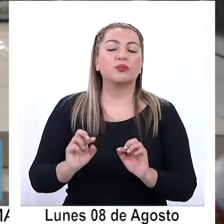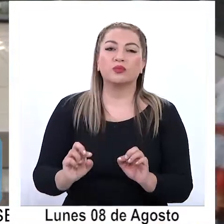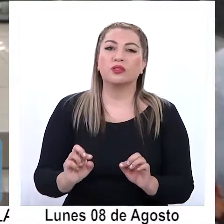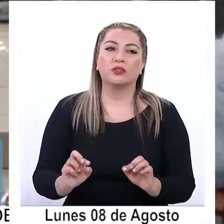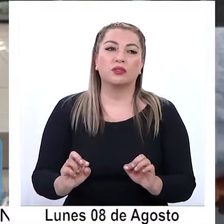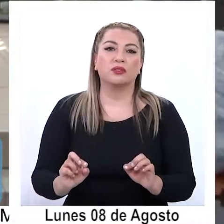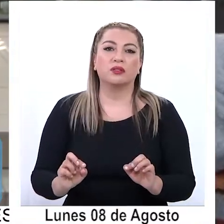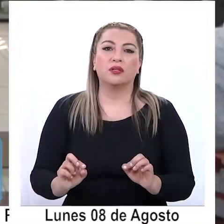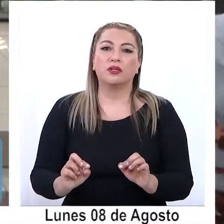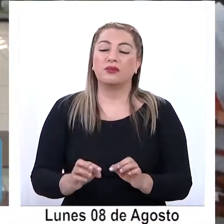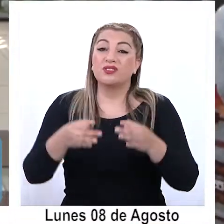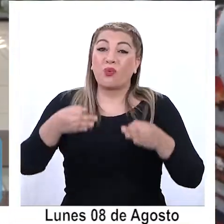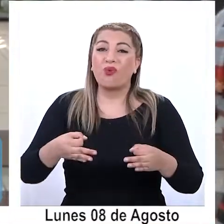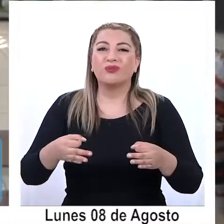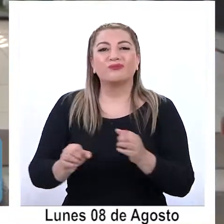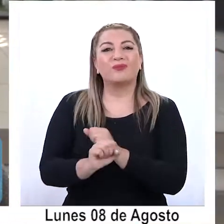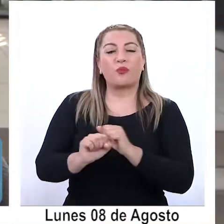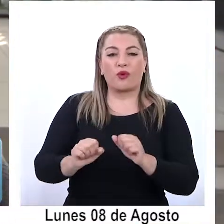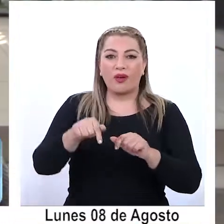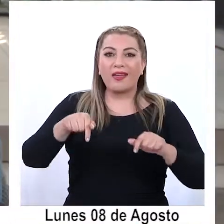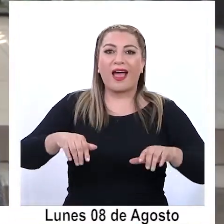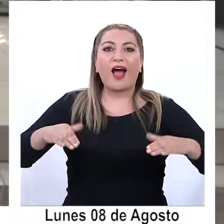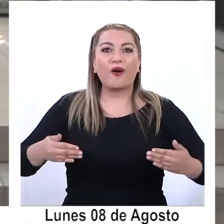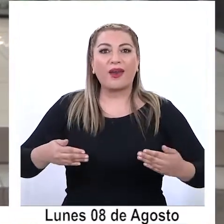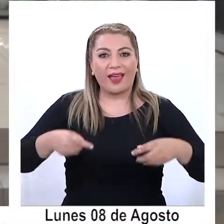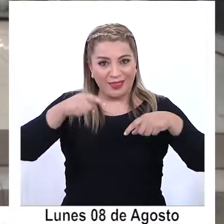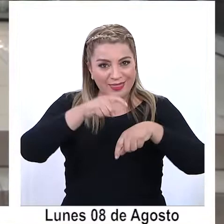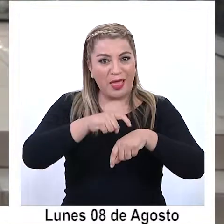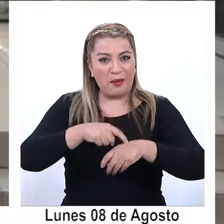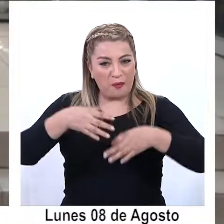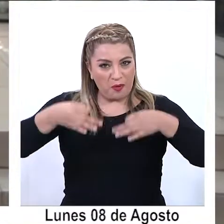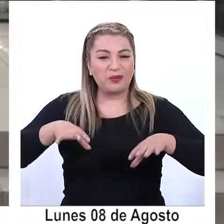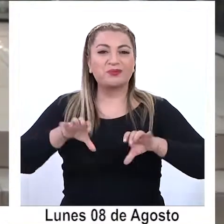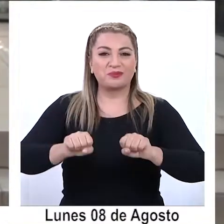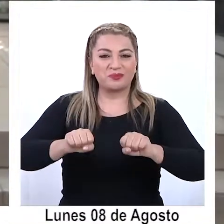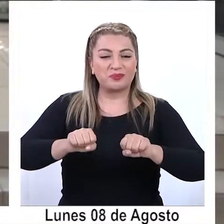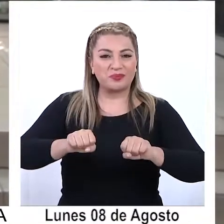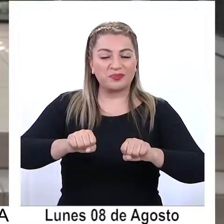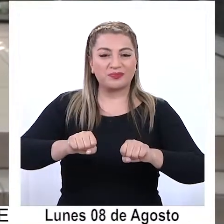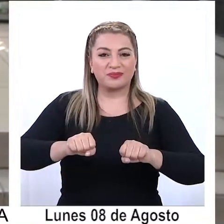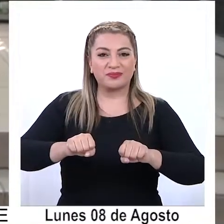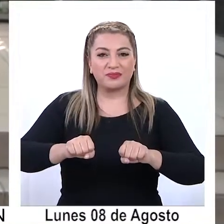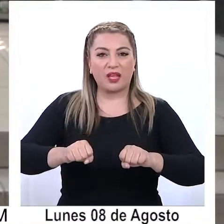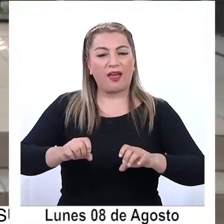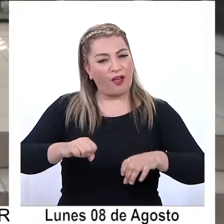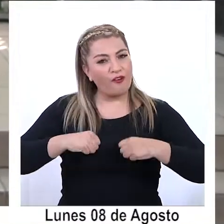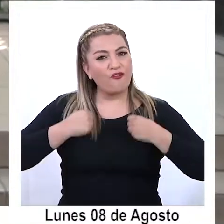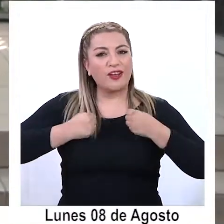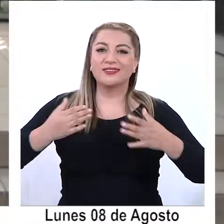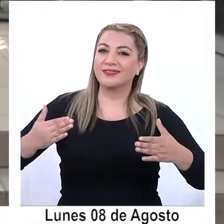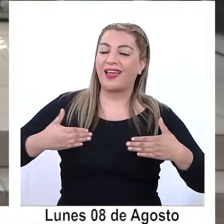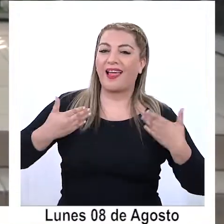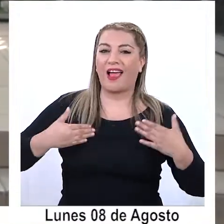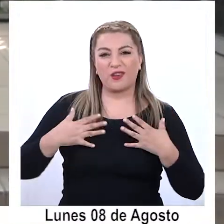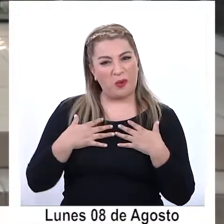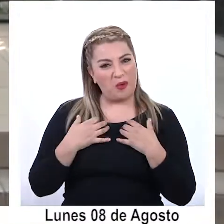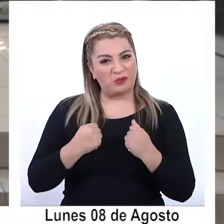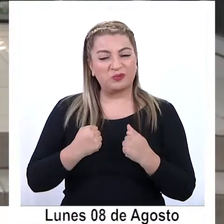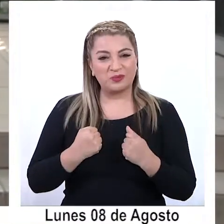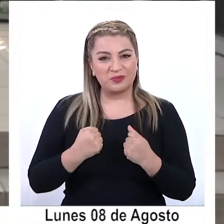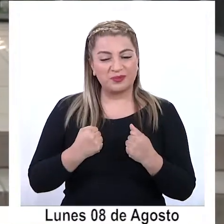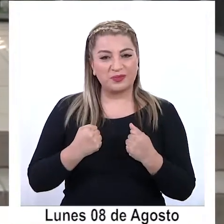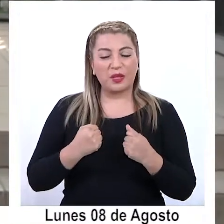pero no concretaron, y hoy es el momento. Creo que tengo la fuerza, las ganas y el coraje